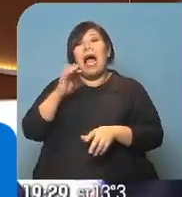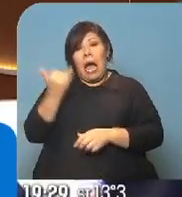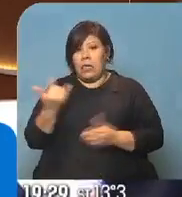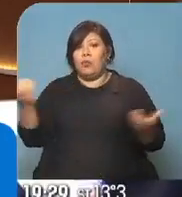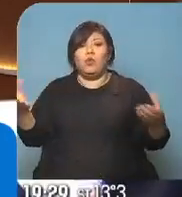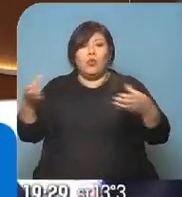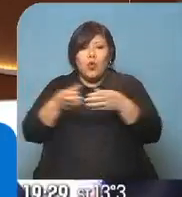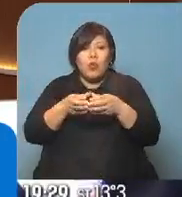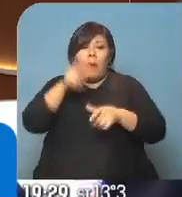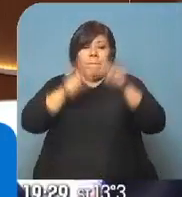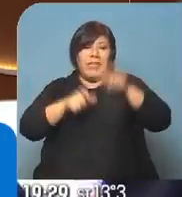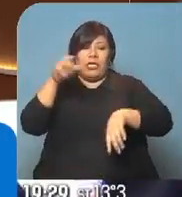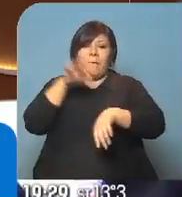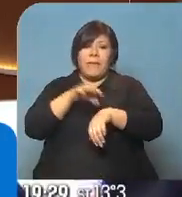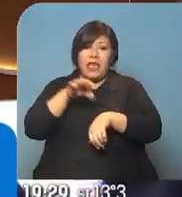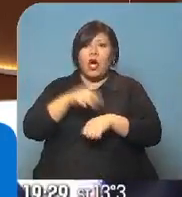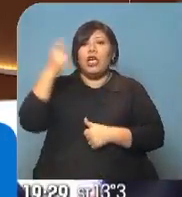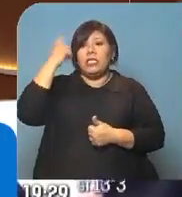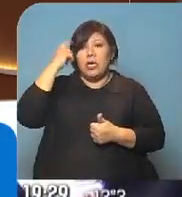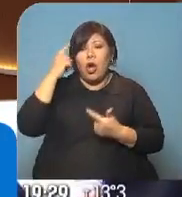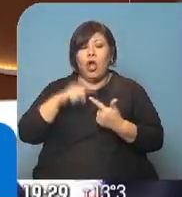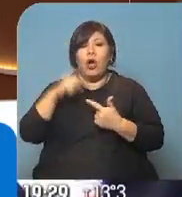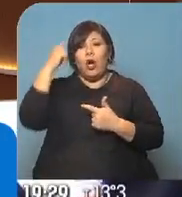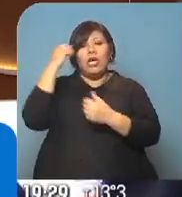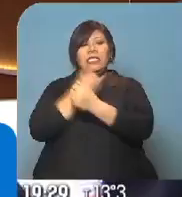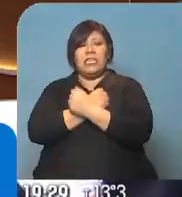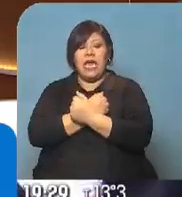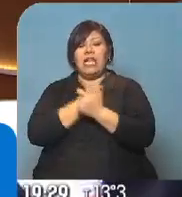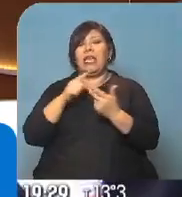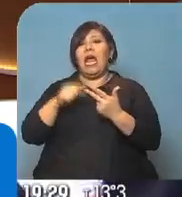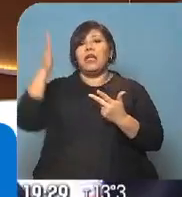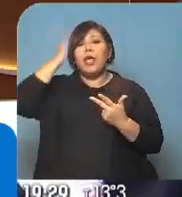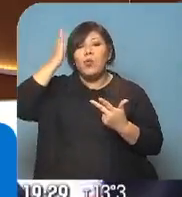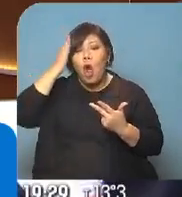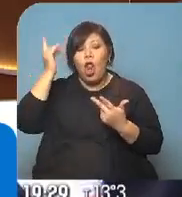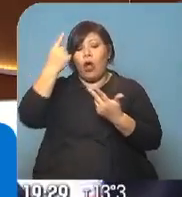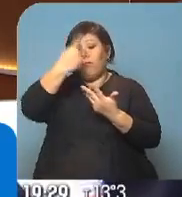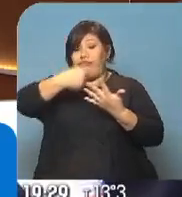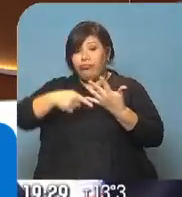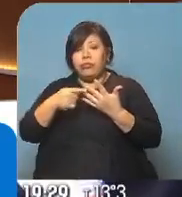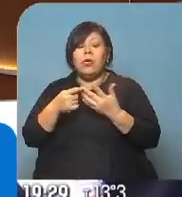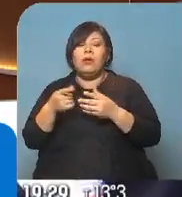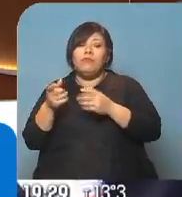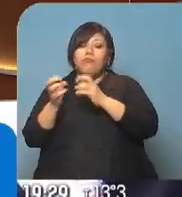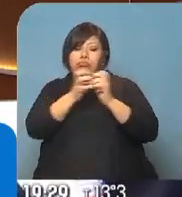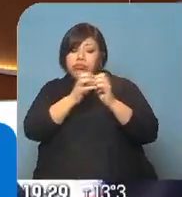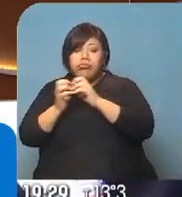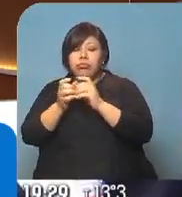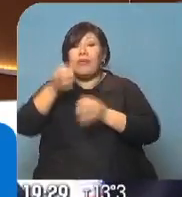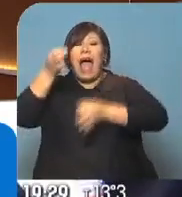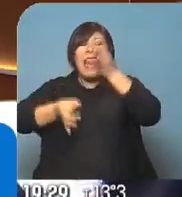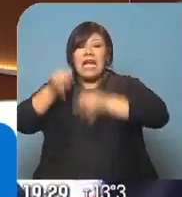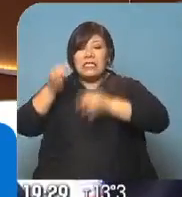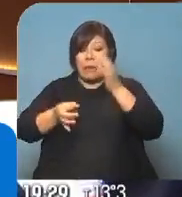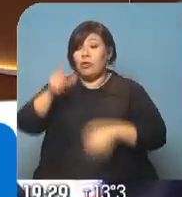psicólogos, psiquiatras, eventualmente neurólogos, médicos legistas, que lo que evaluamos es ver si los elementos de